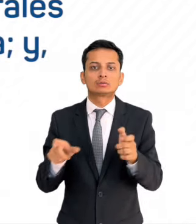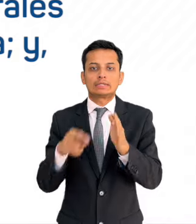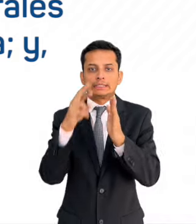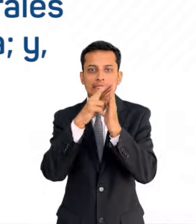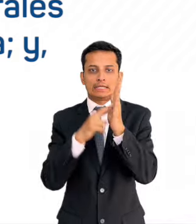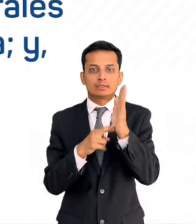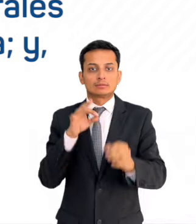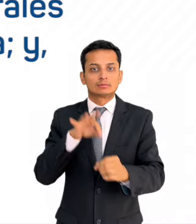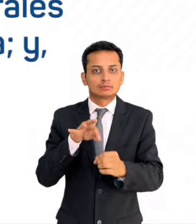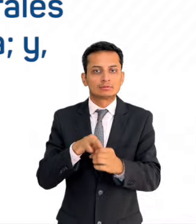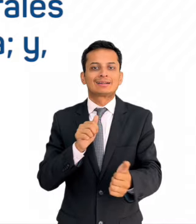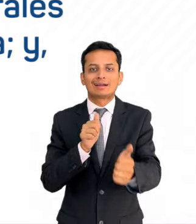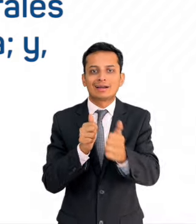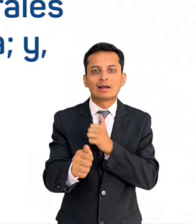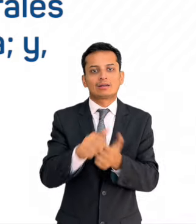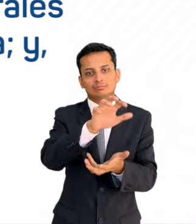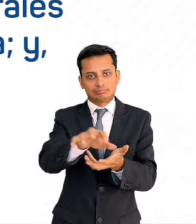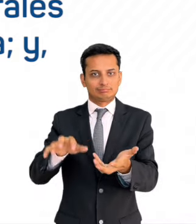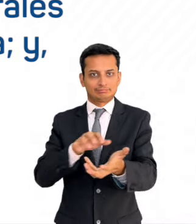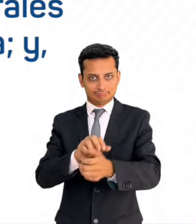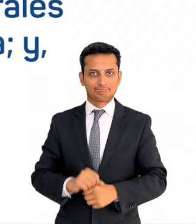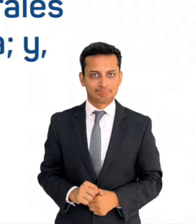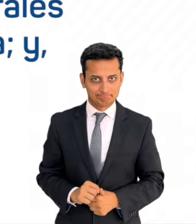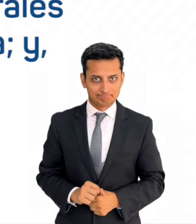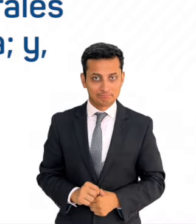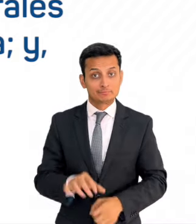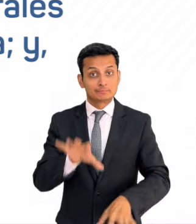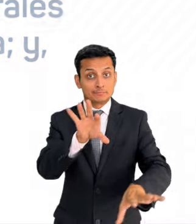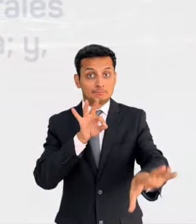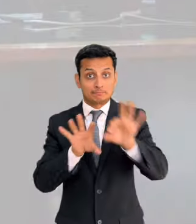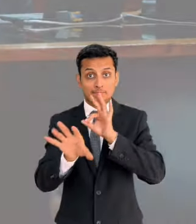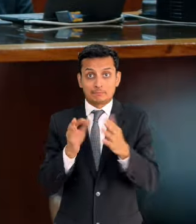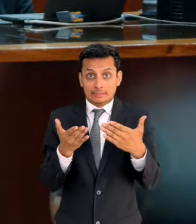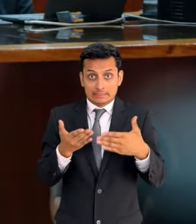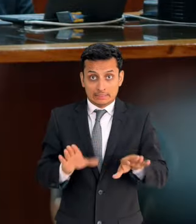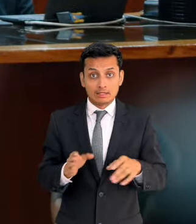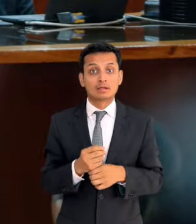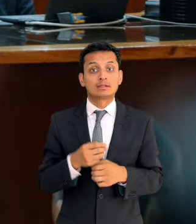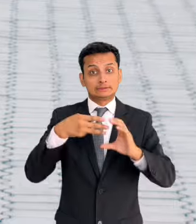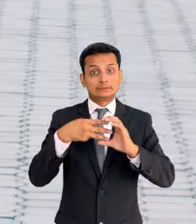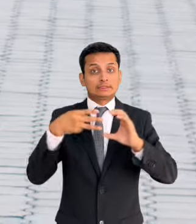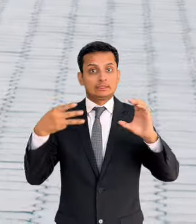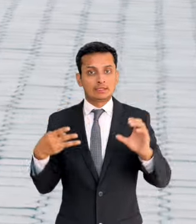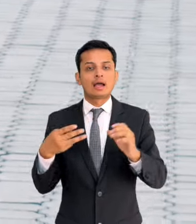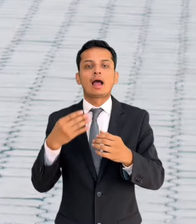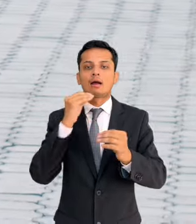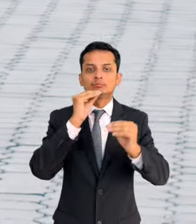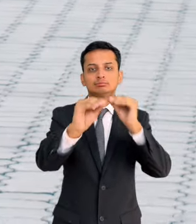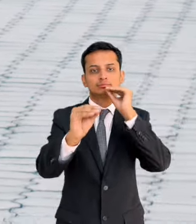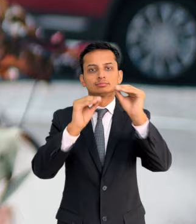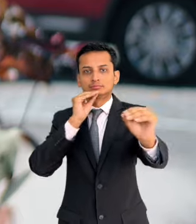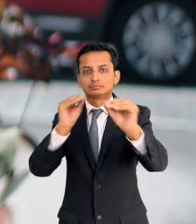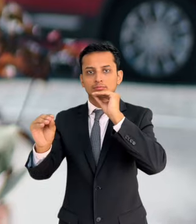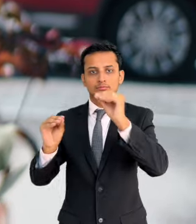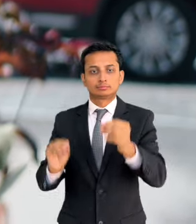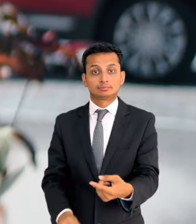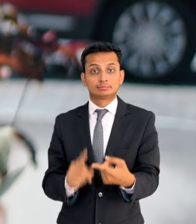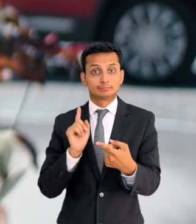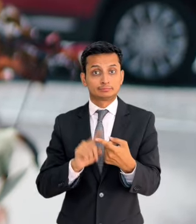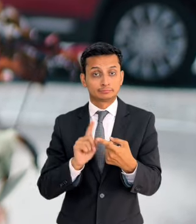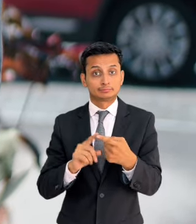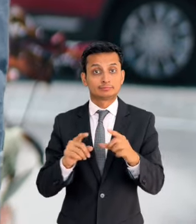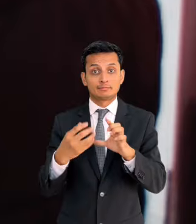y ciudadanos del registro electoral de la respectiva jurisdicción. Luego de la selección, el Consejo Nacional Electoral